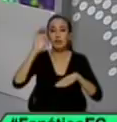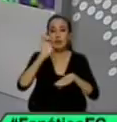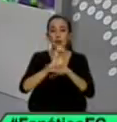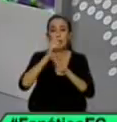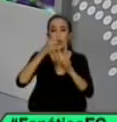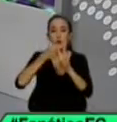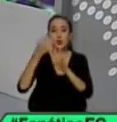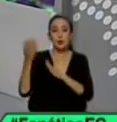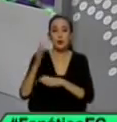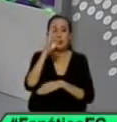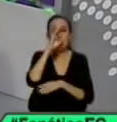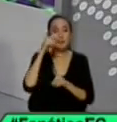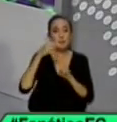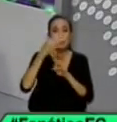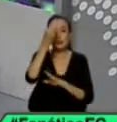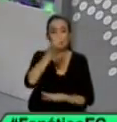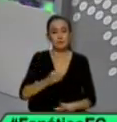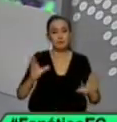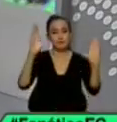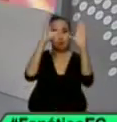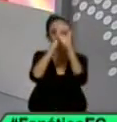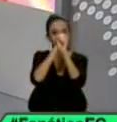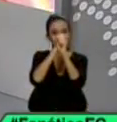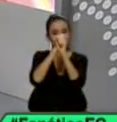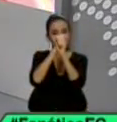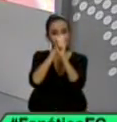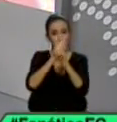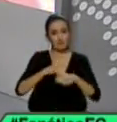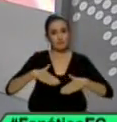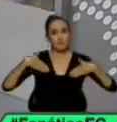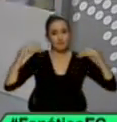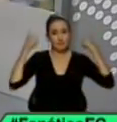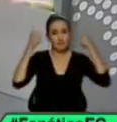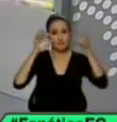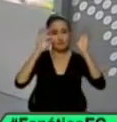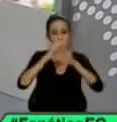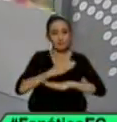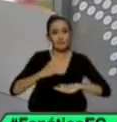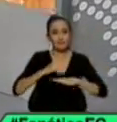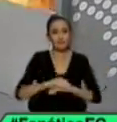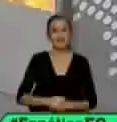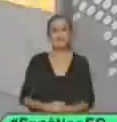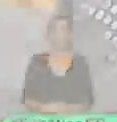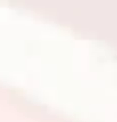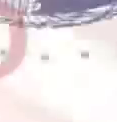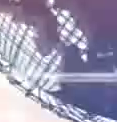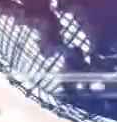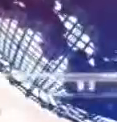30 minutos en Gamma Visión. Que tengan ustedes buenas noches y buena cena para quienes estén en la misma.